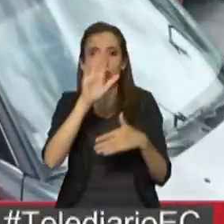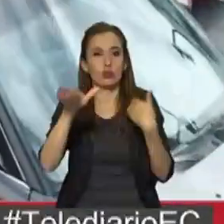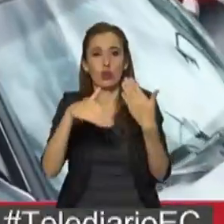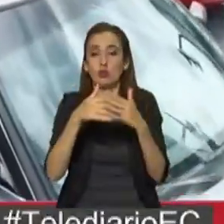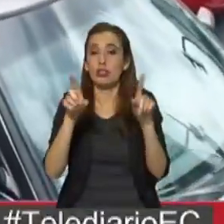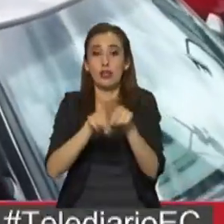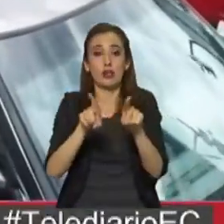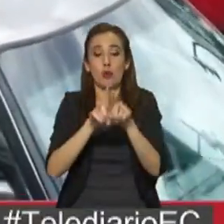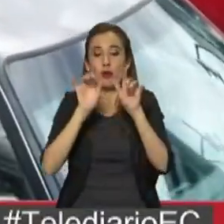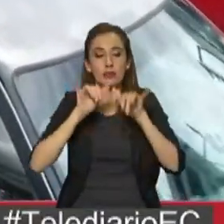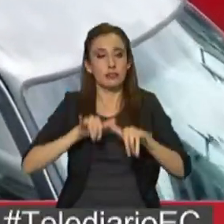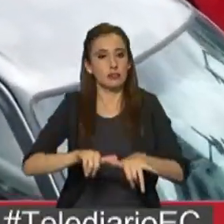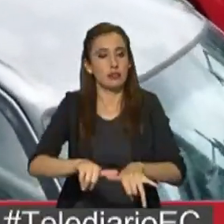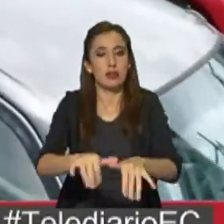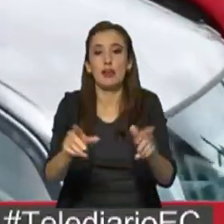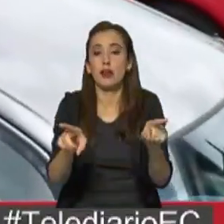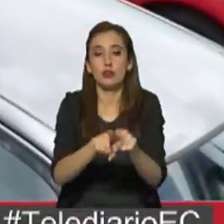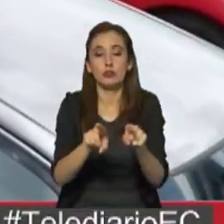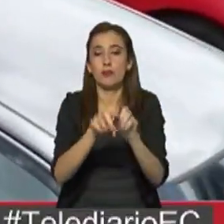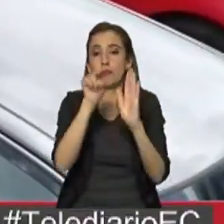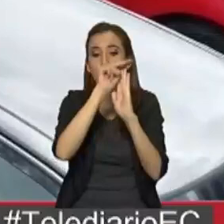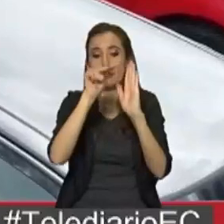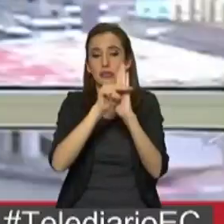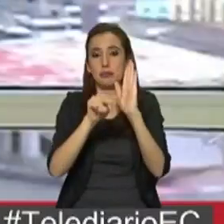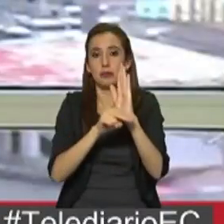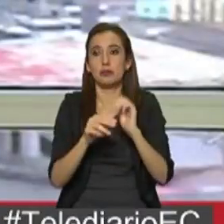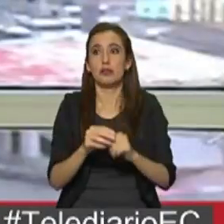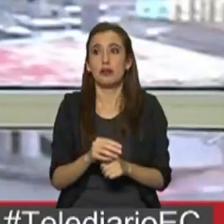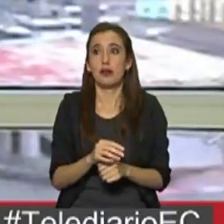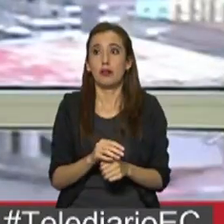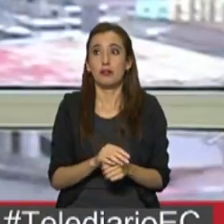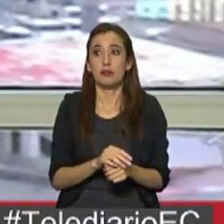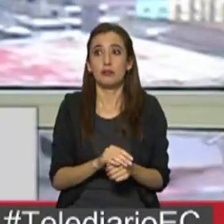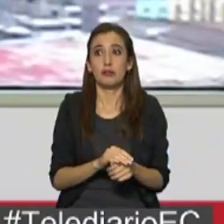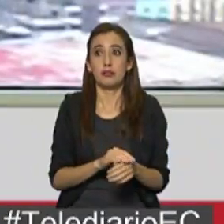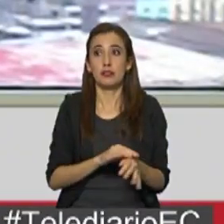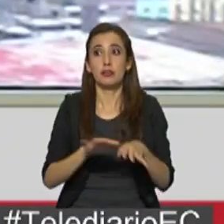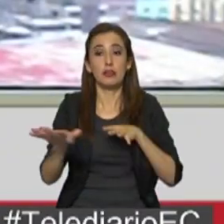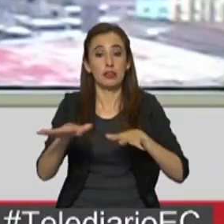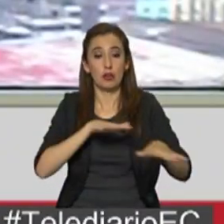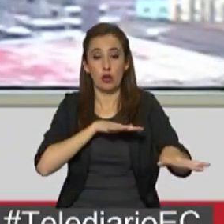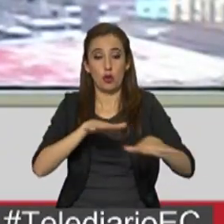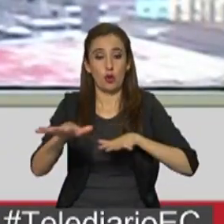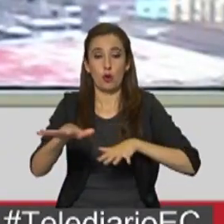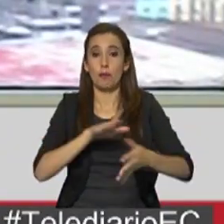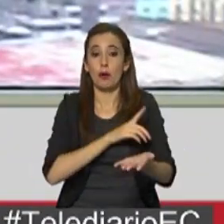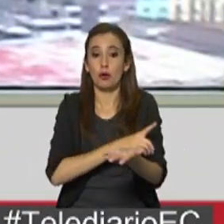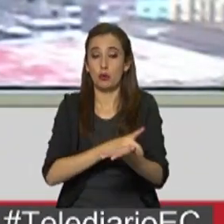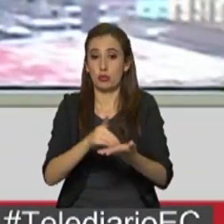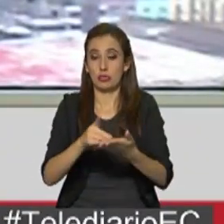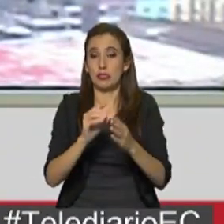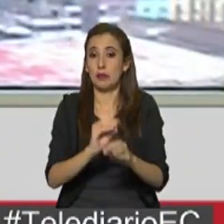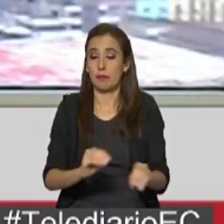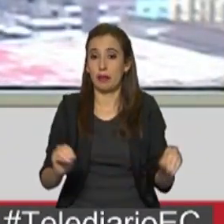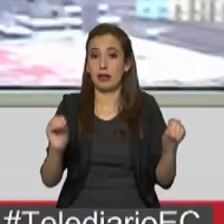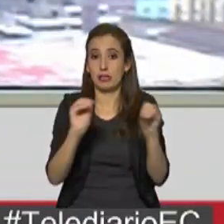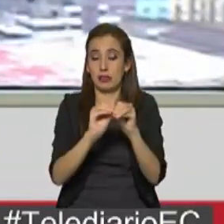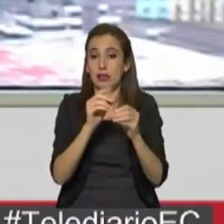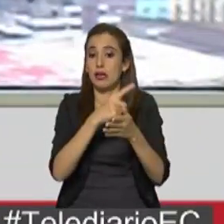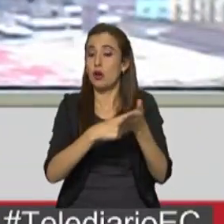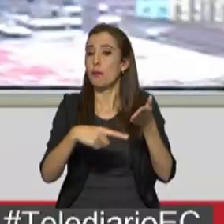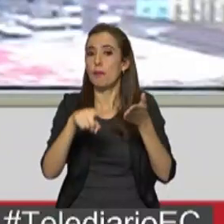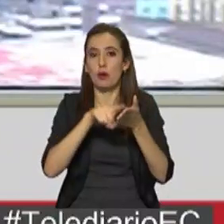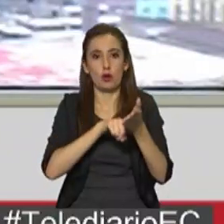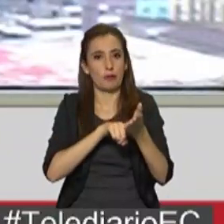así lo detalló la ministra de gobierno maría paula romo la postergación de actividades por una semana más a nivel nacional las prohibiciones se